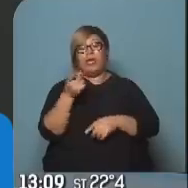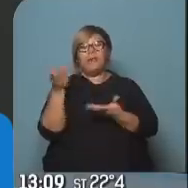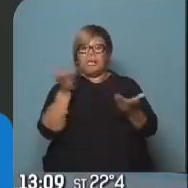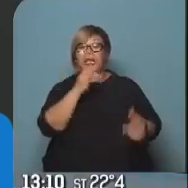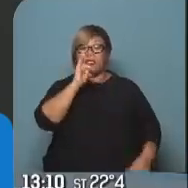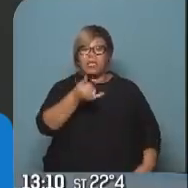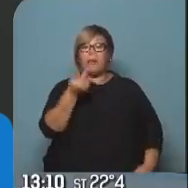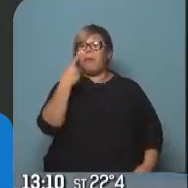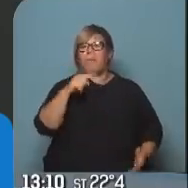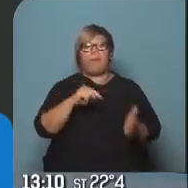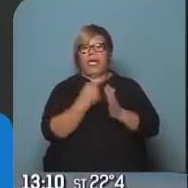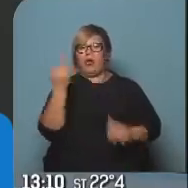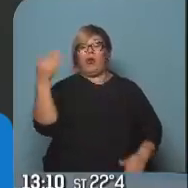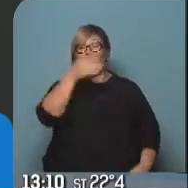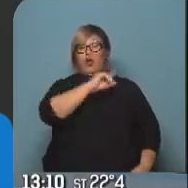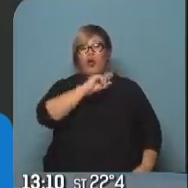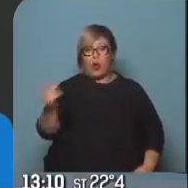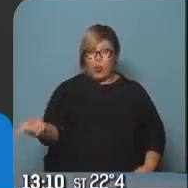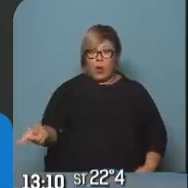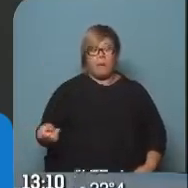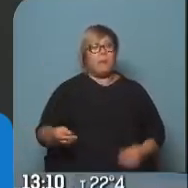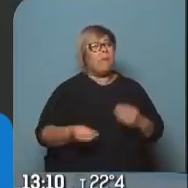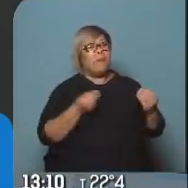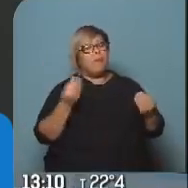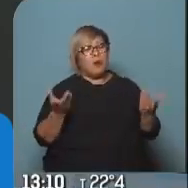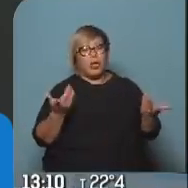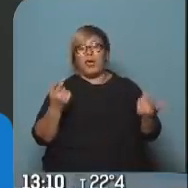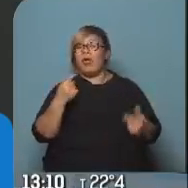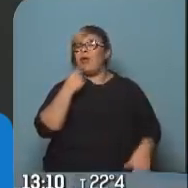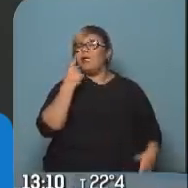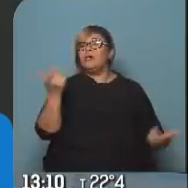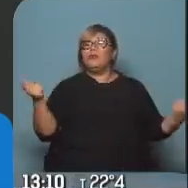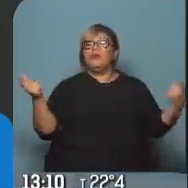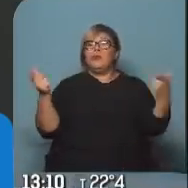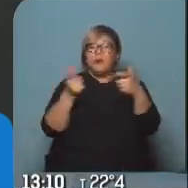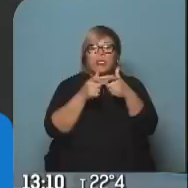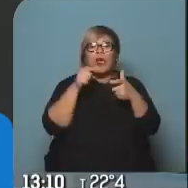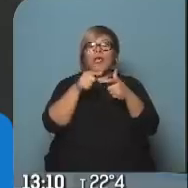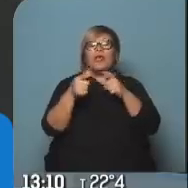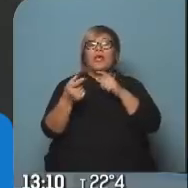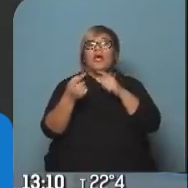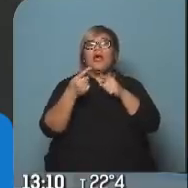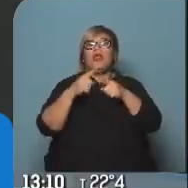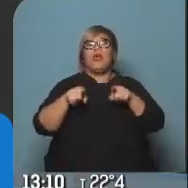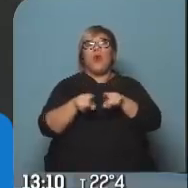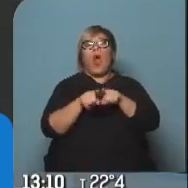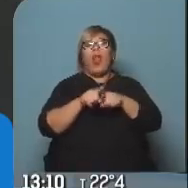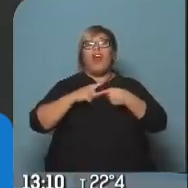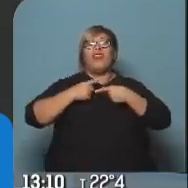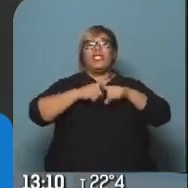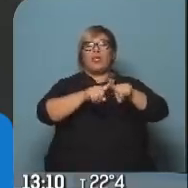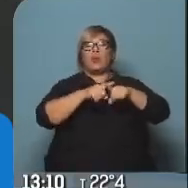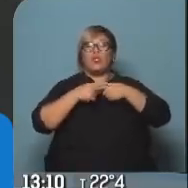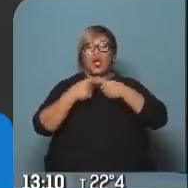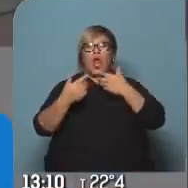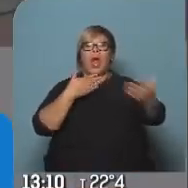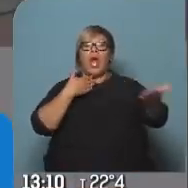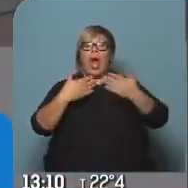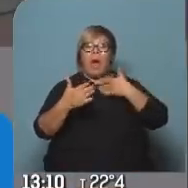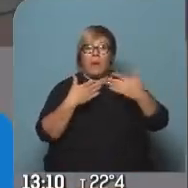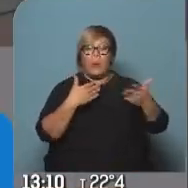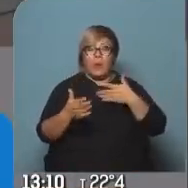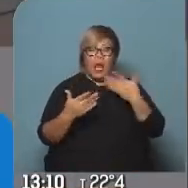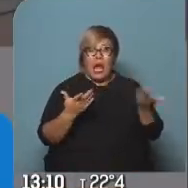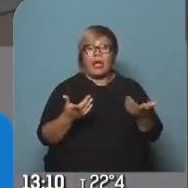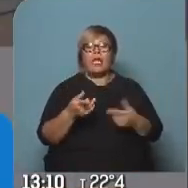un mecanismo, un foro de discusión que no tendría sede, no tendría cuotas, no implicaría gastos para